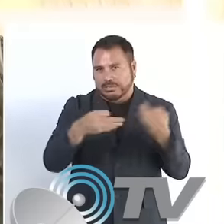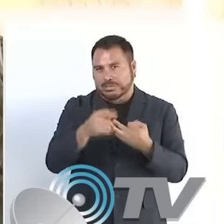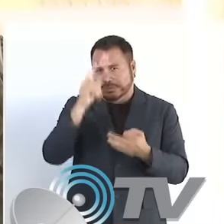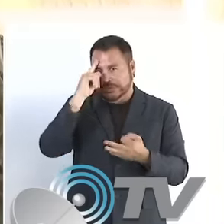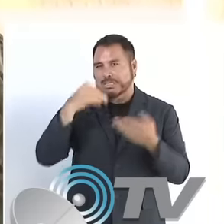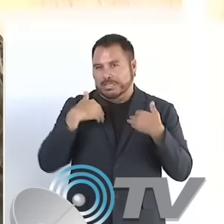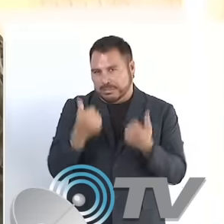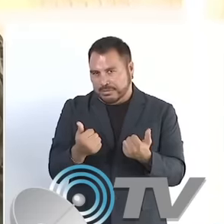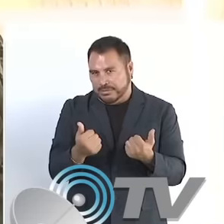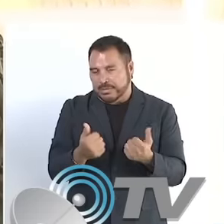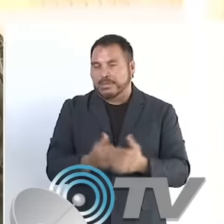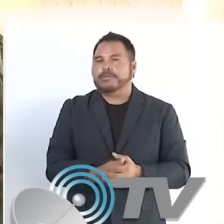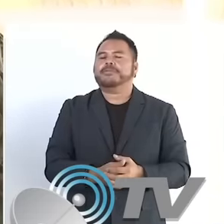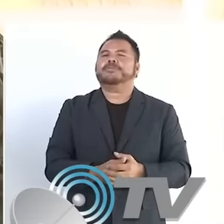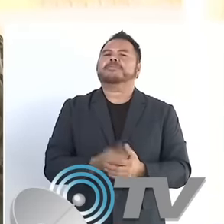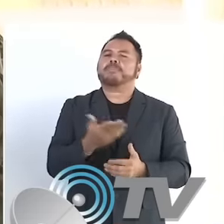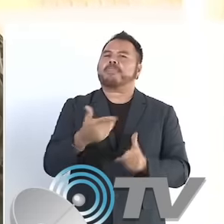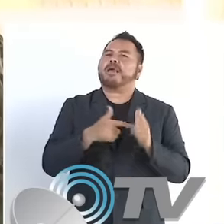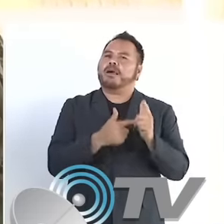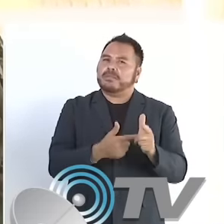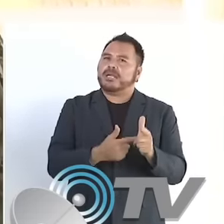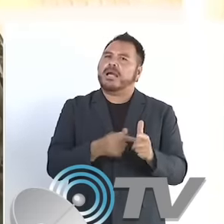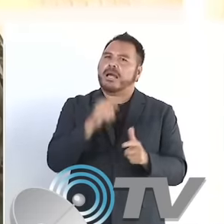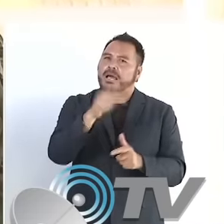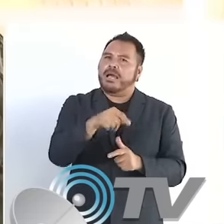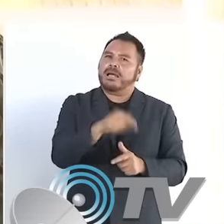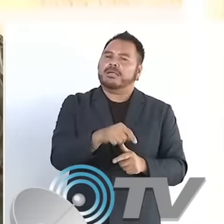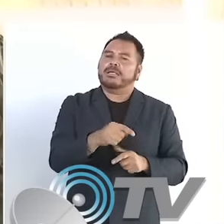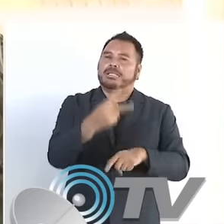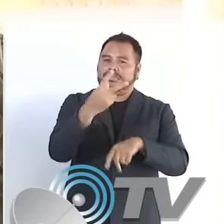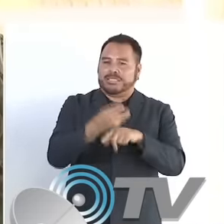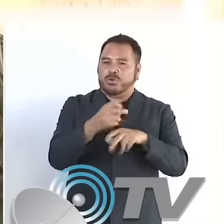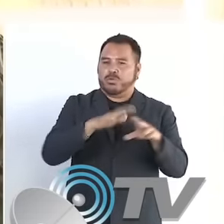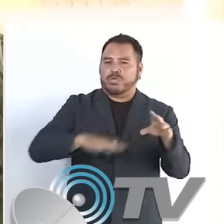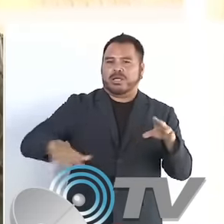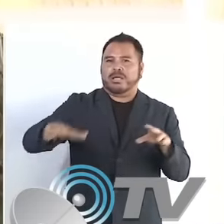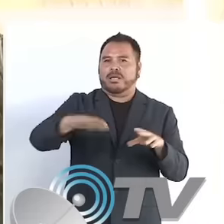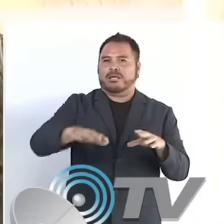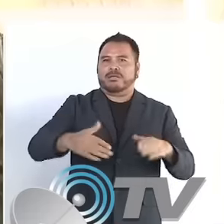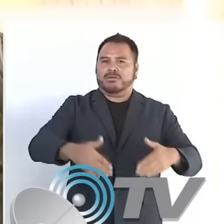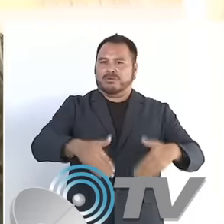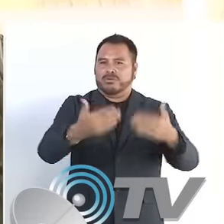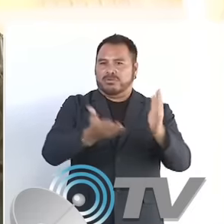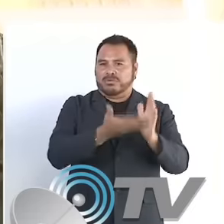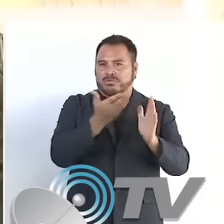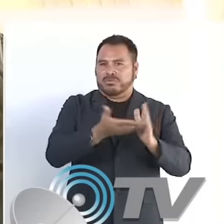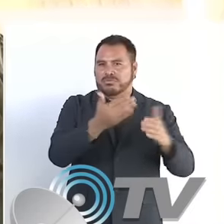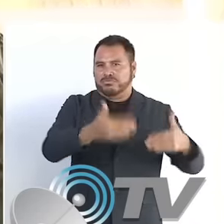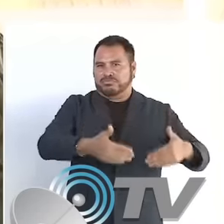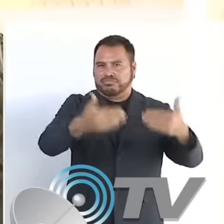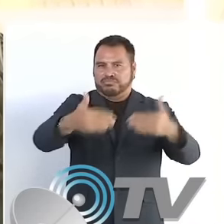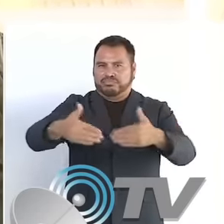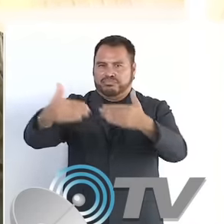comprensión. Se van a seguir sembrando la segunda etapa de los bloques de concreto en esta zona de